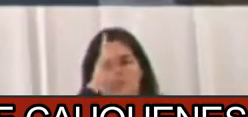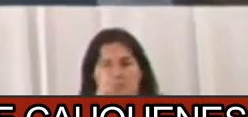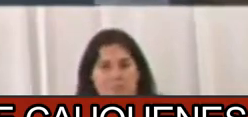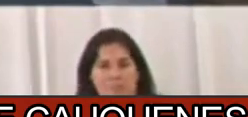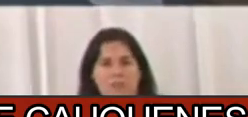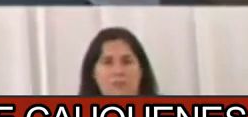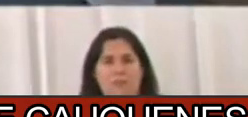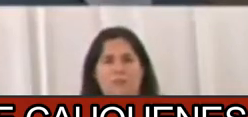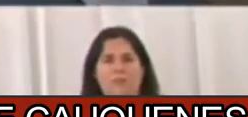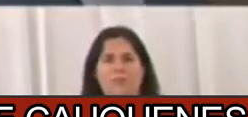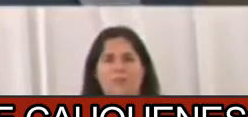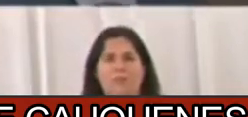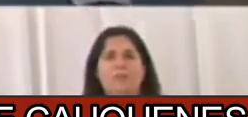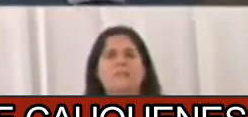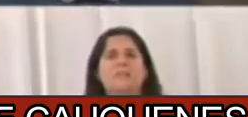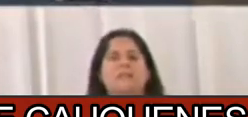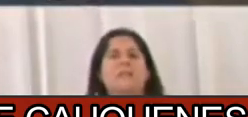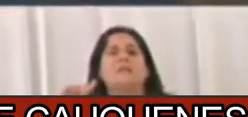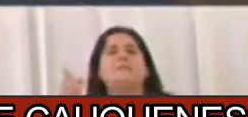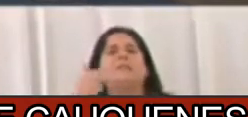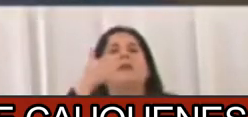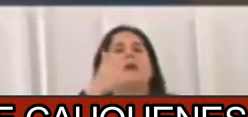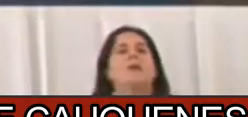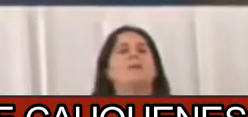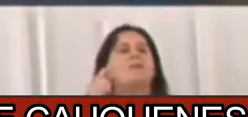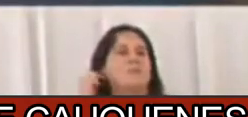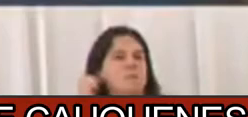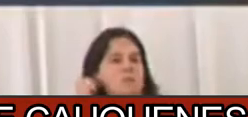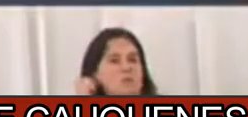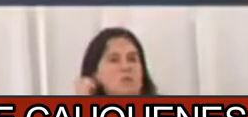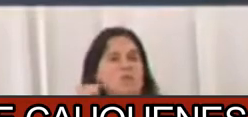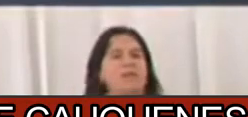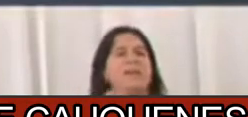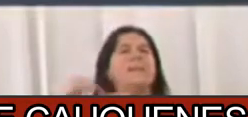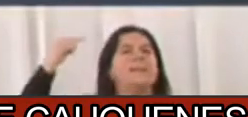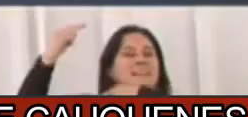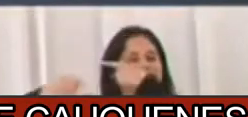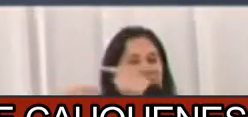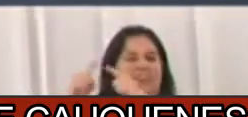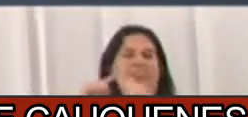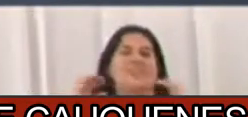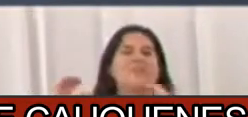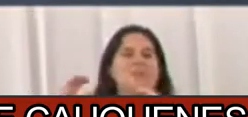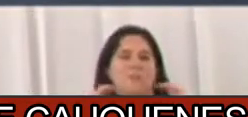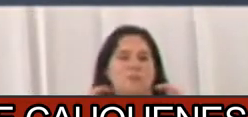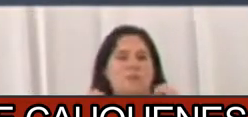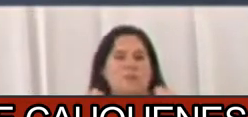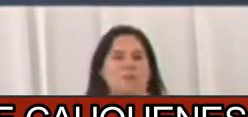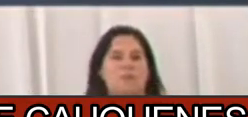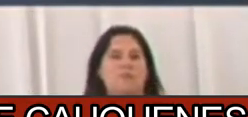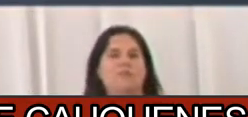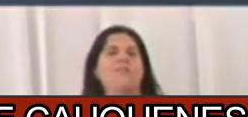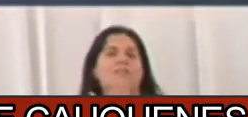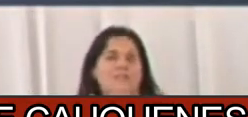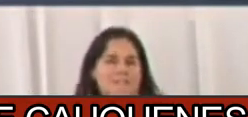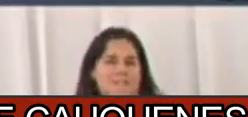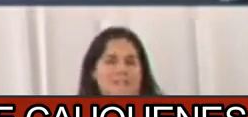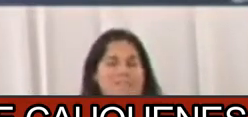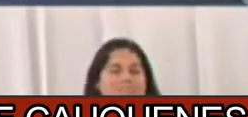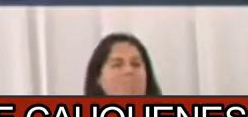orgullo de ser la primera alcaldesa en la historia de nuestra comuna conlleva también